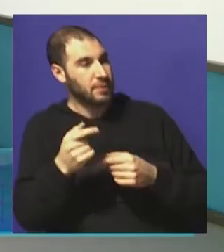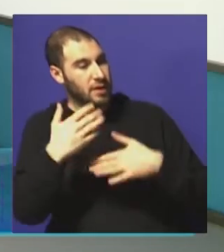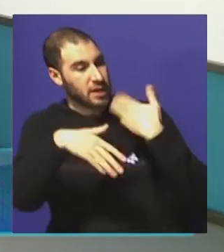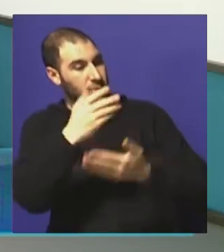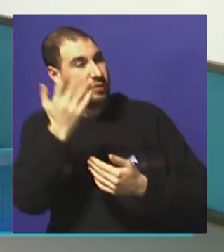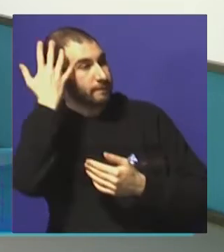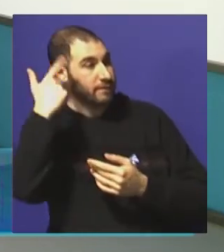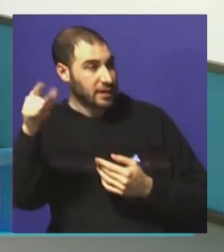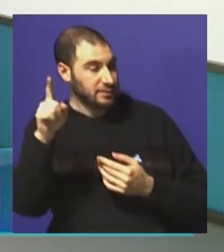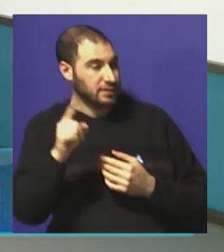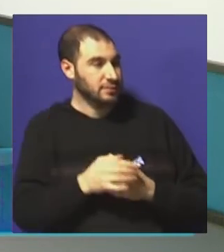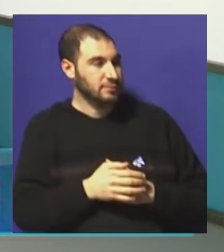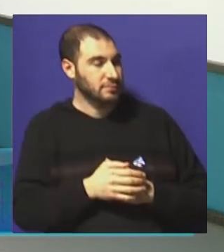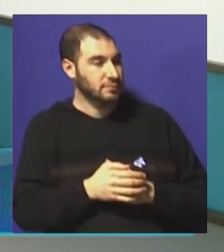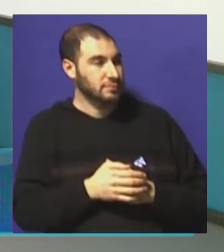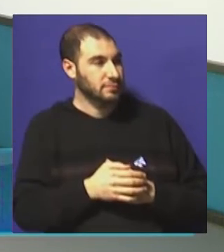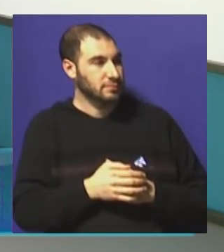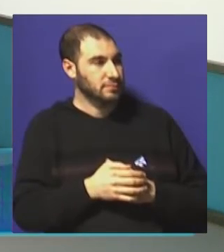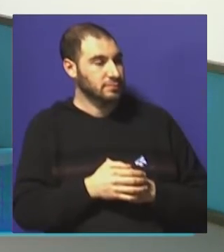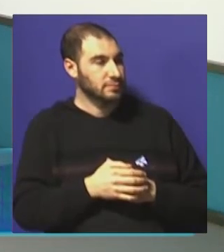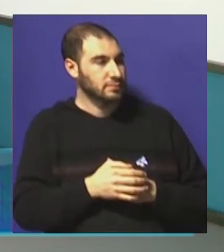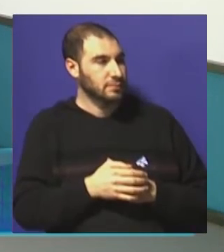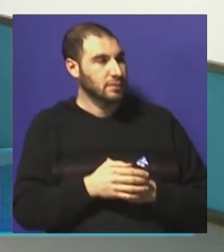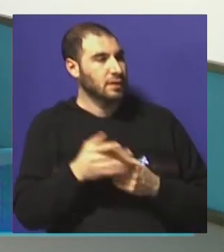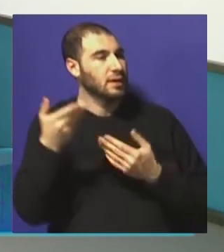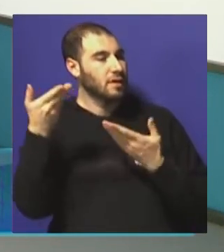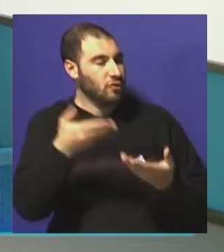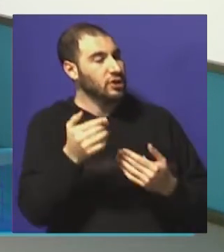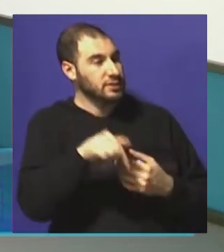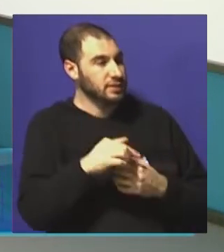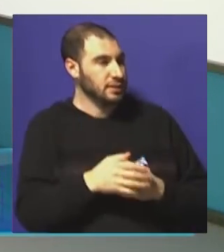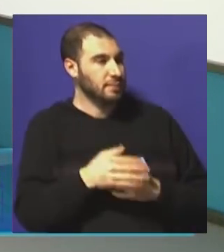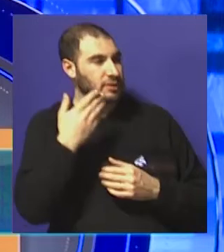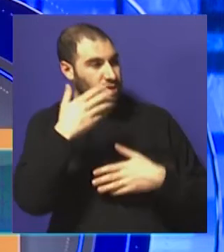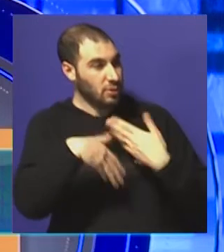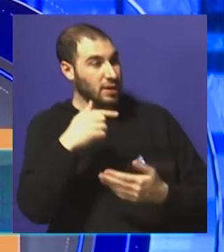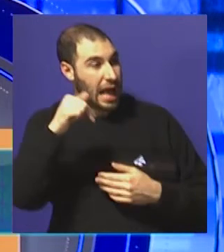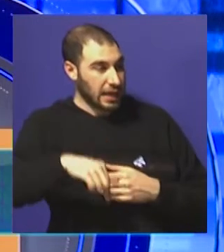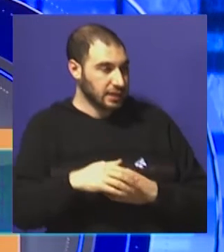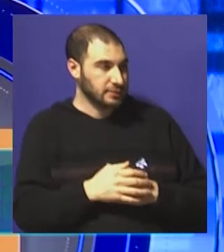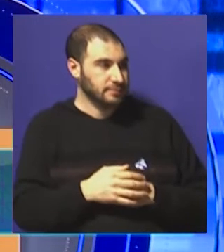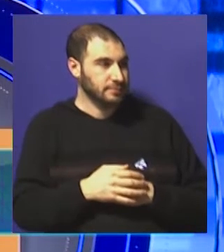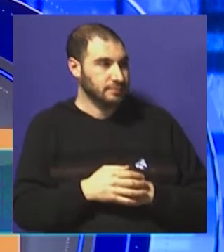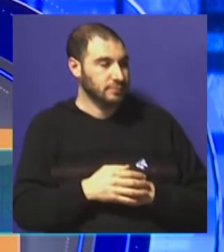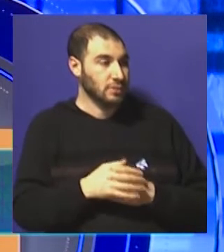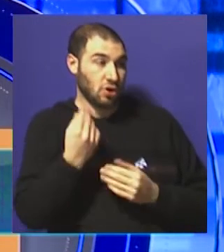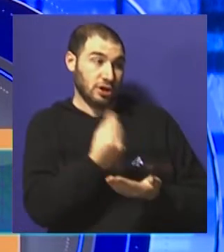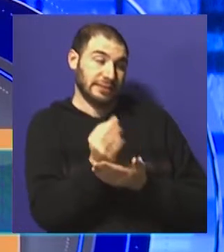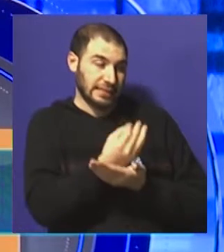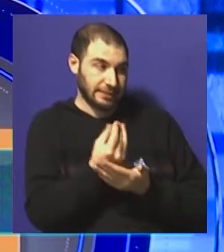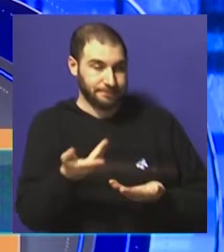Revolución Francesa, que es, digamos, la influencia que tuvieron los revolucionarios aquí o los